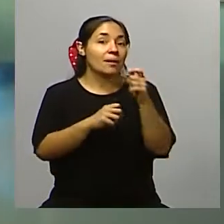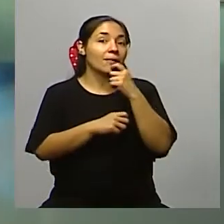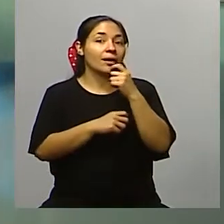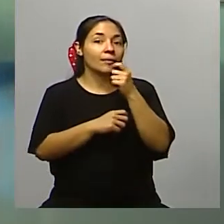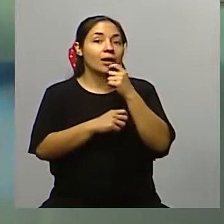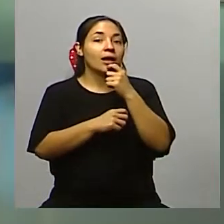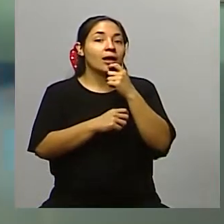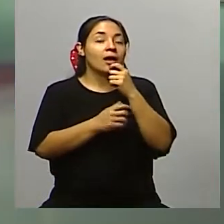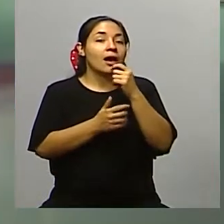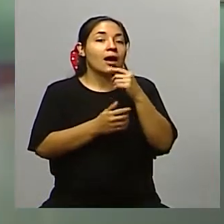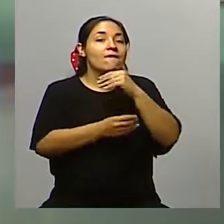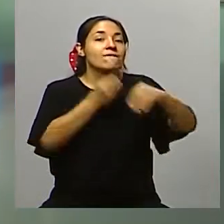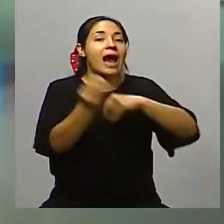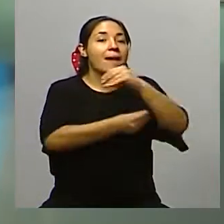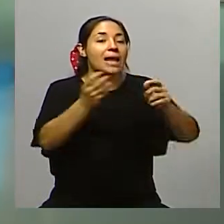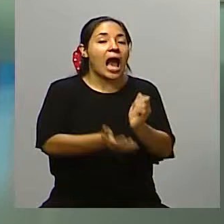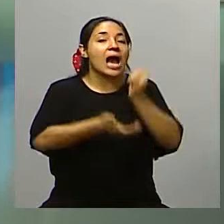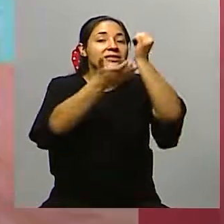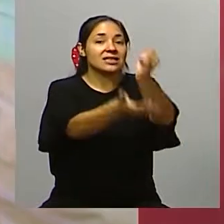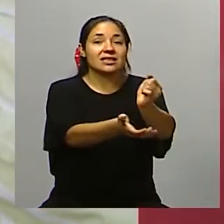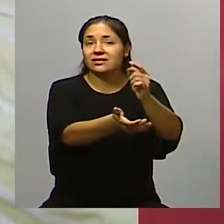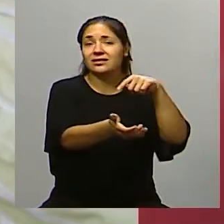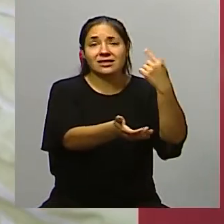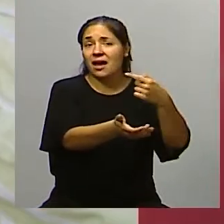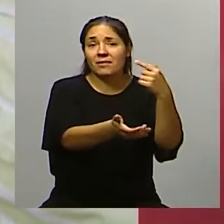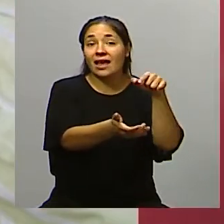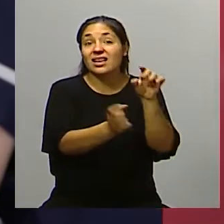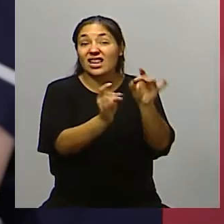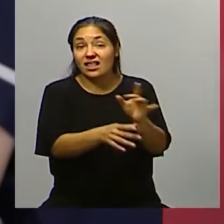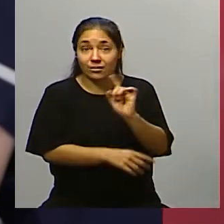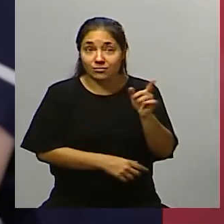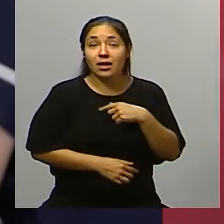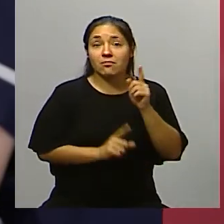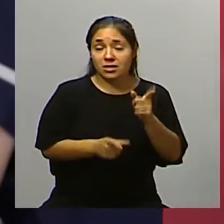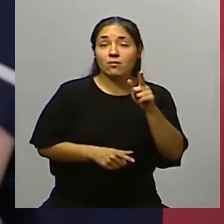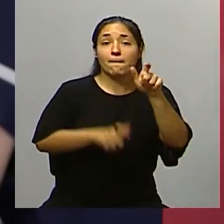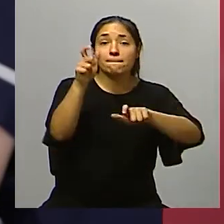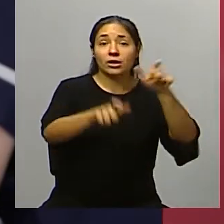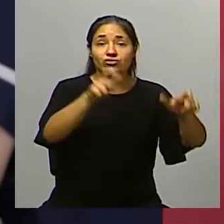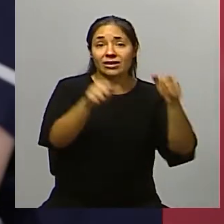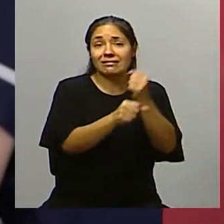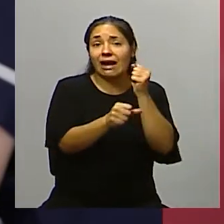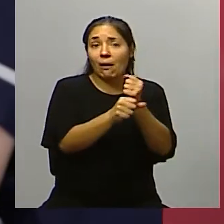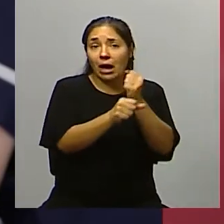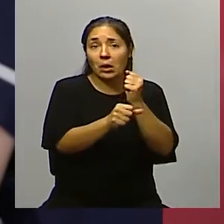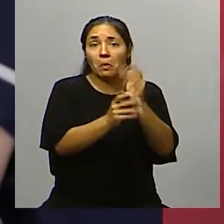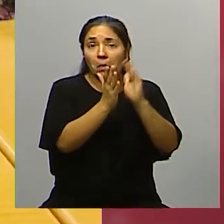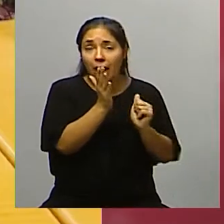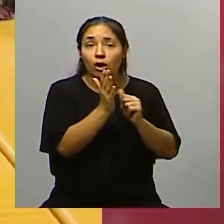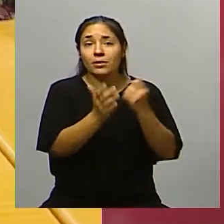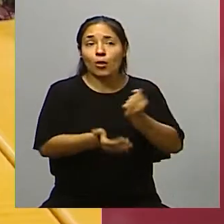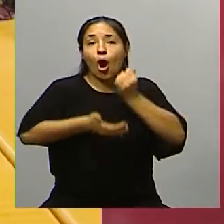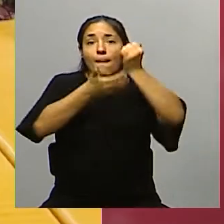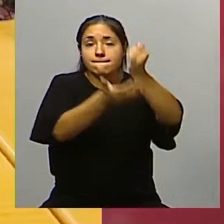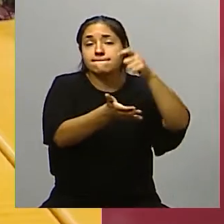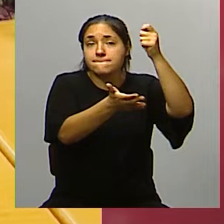asignación familiar, que la asignación familiar siempre lo lo recibieron. mismo. Los hijos de los trabajadores registrados argentinos hace muchísimos años reciben una asignación familiar.